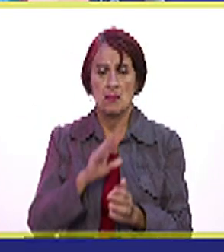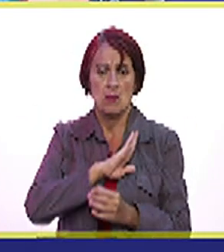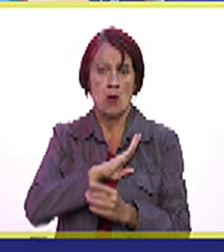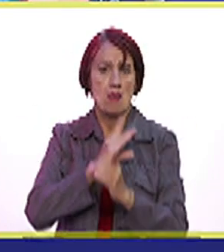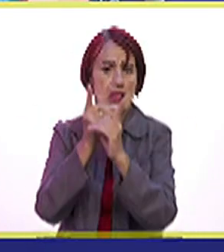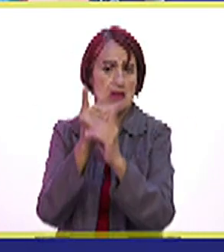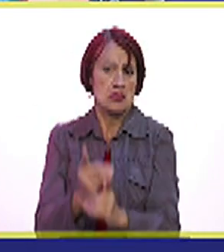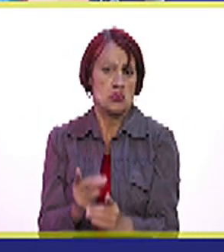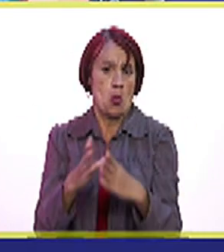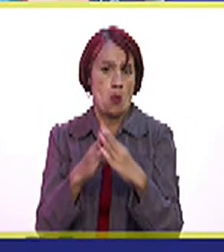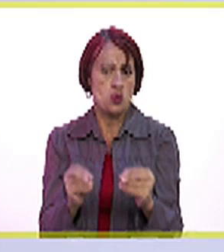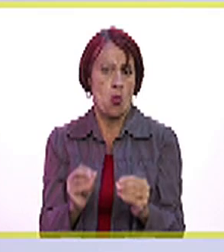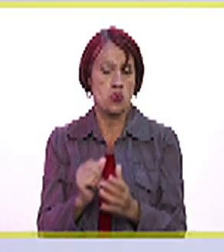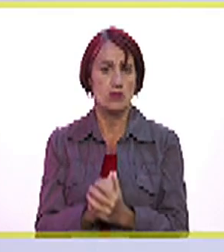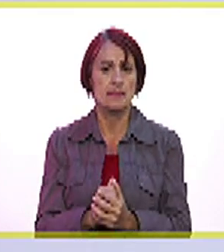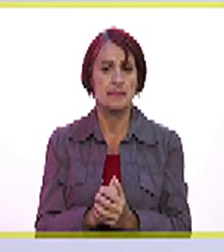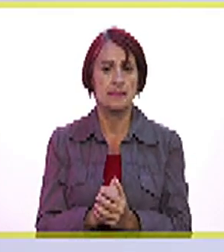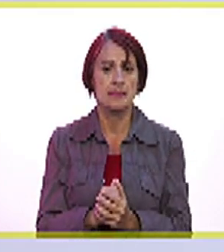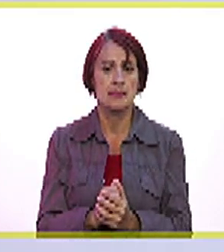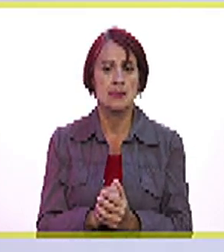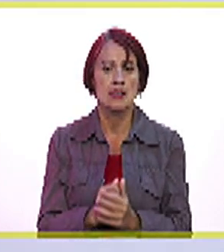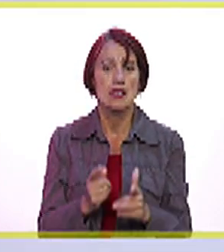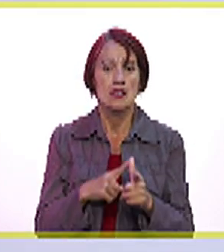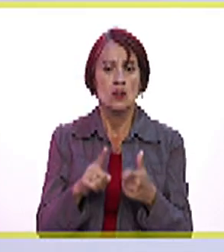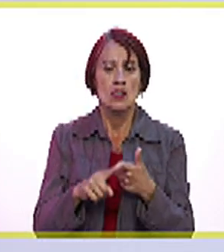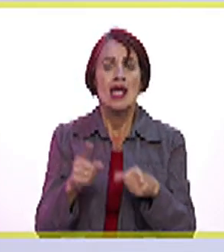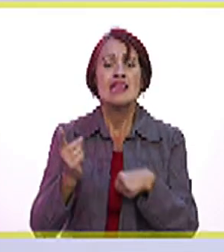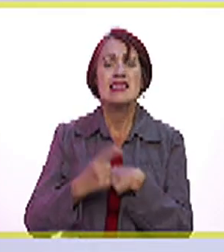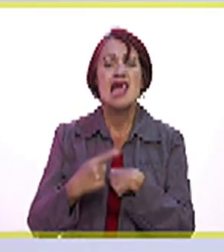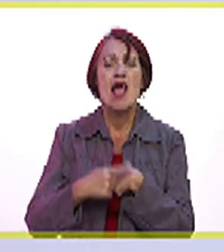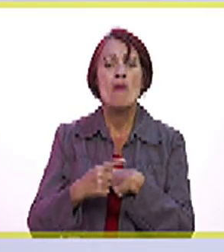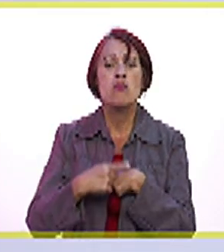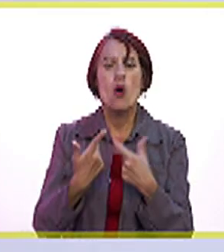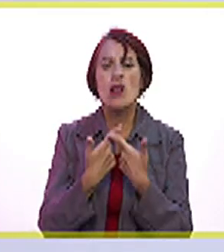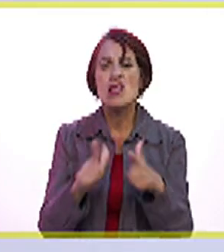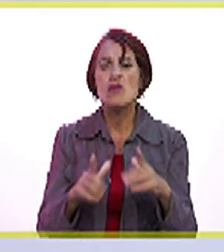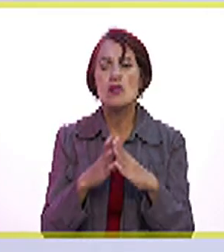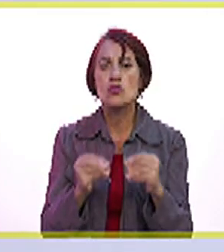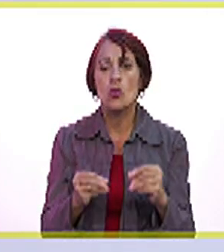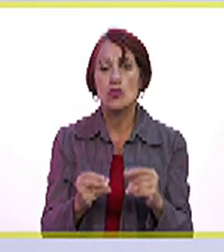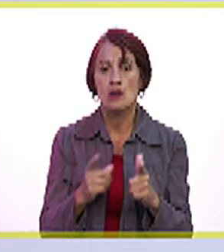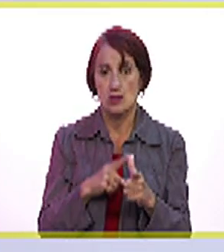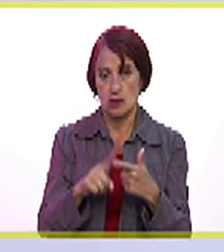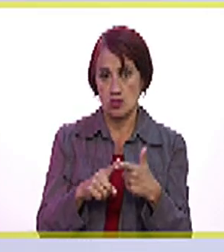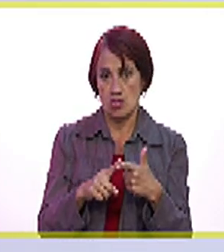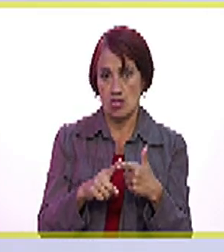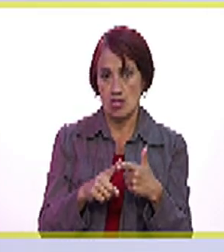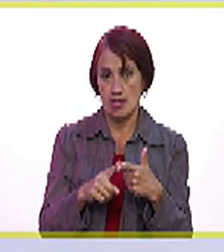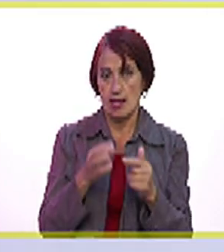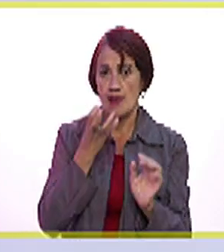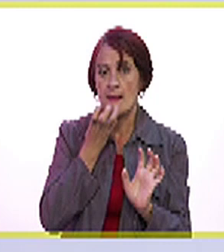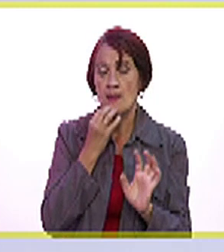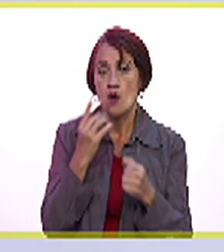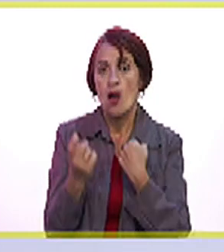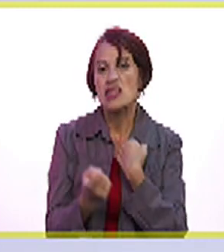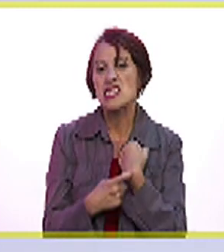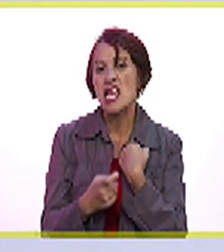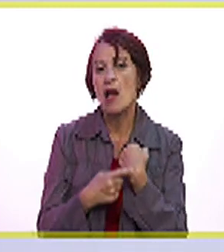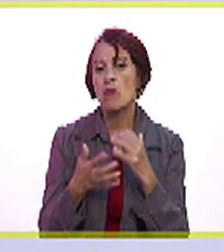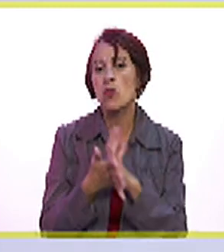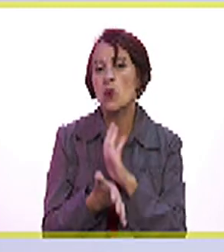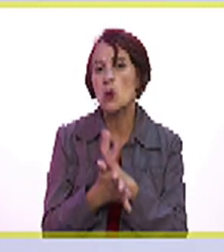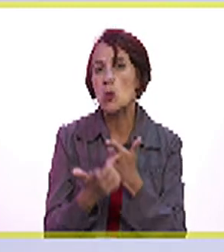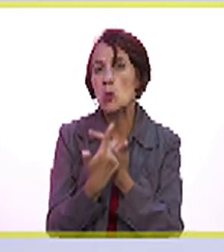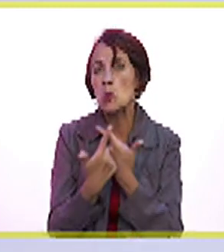cosa. ¿Qué es tiempo libre? Cuando nosotros realizamos una actividad recreativa es porque tenemos tiempo libre para